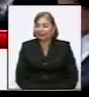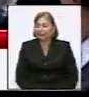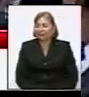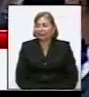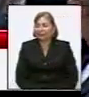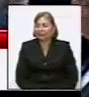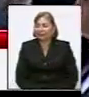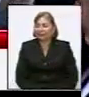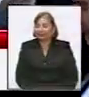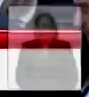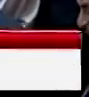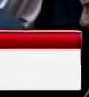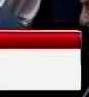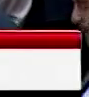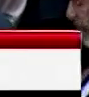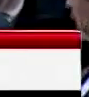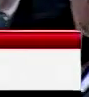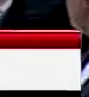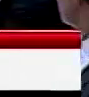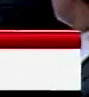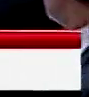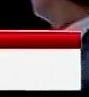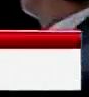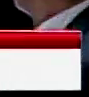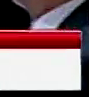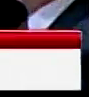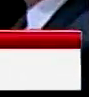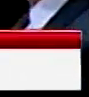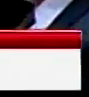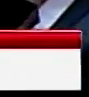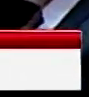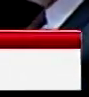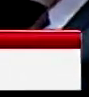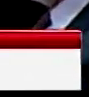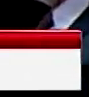gracias cómo está el tema